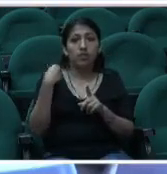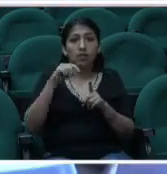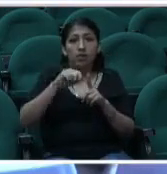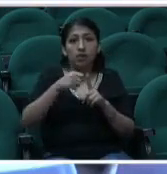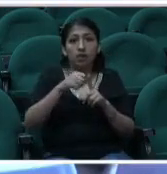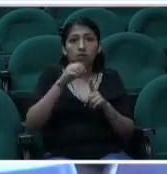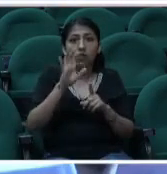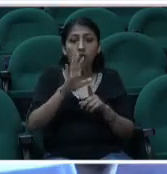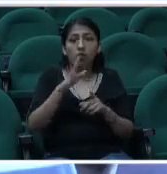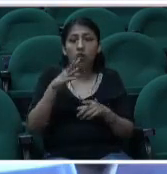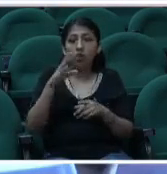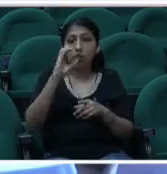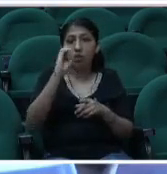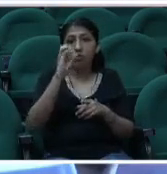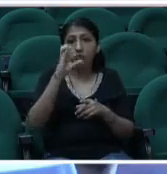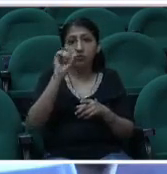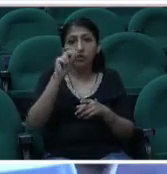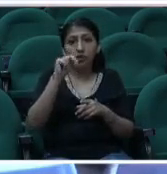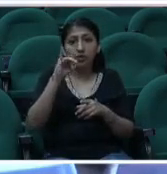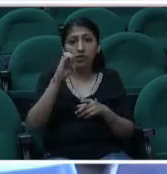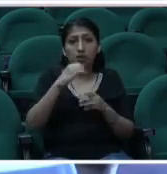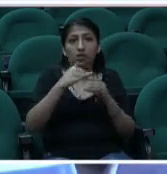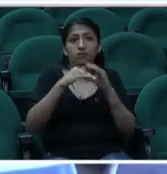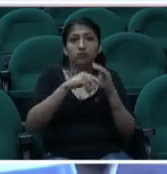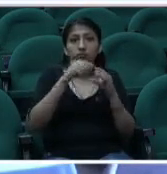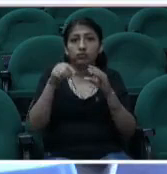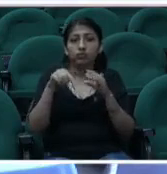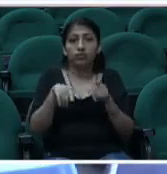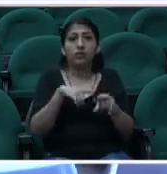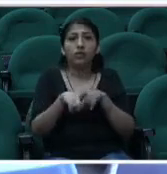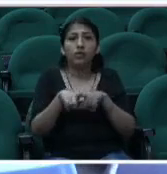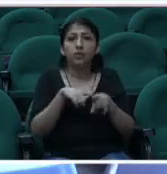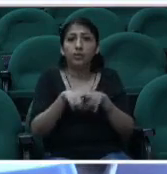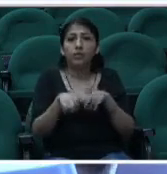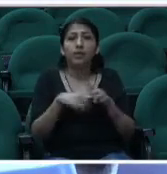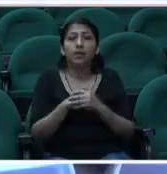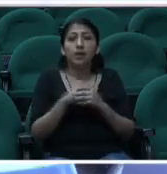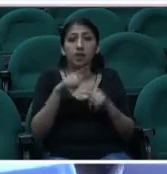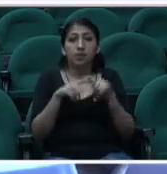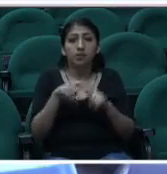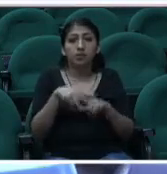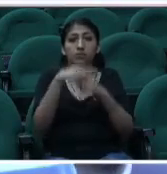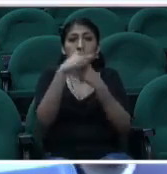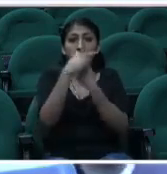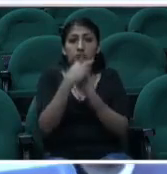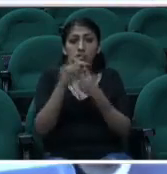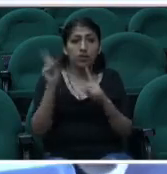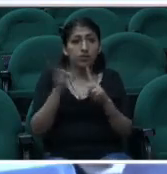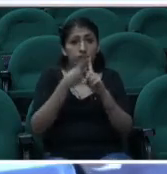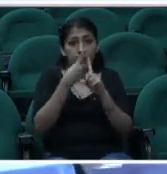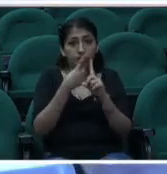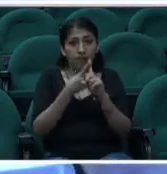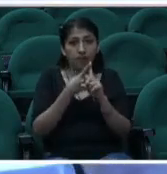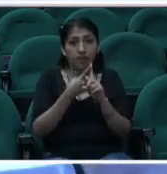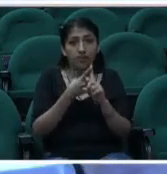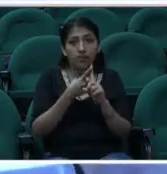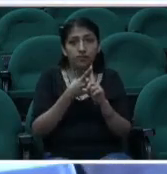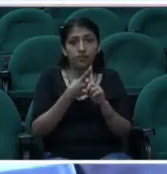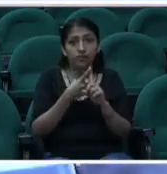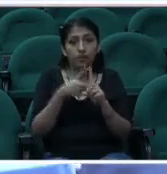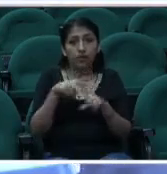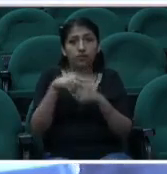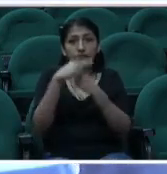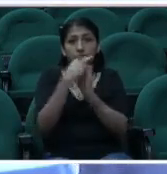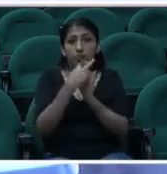radio interoceánica está retransmitiendo este debate amigos amigas vamos a iniciar con esta primera parte y